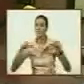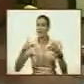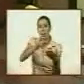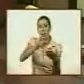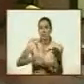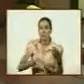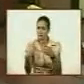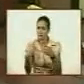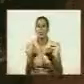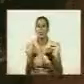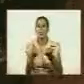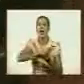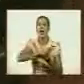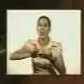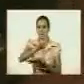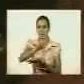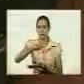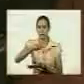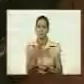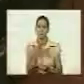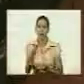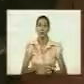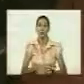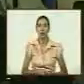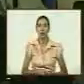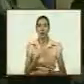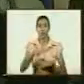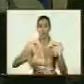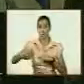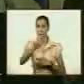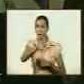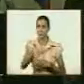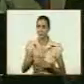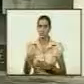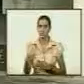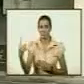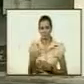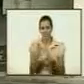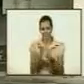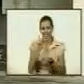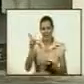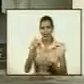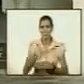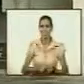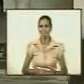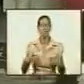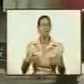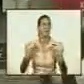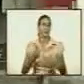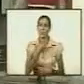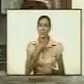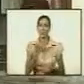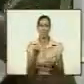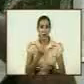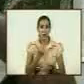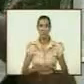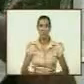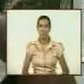con múltiples servicios gratuitos para sus usuarios. Y quienes a diario tienen la tarea de recibir a visitantes, disfrutan al máximo su